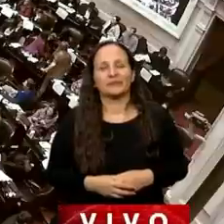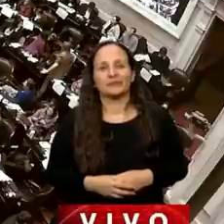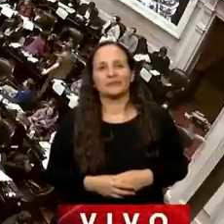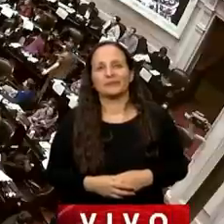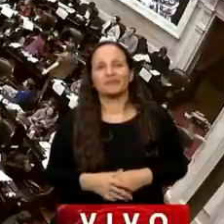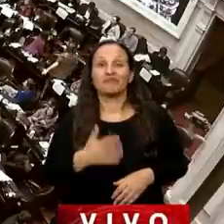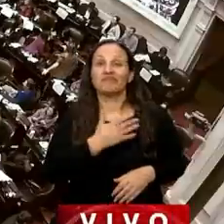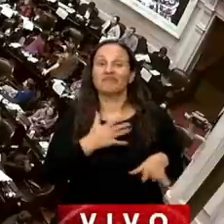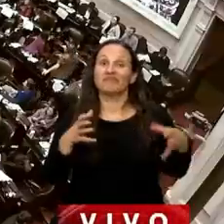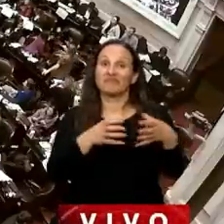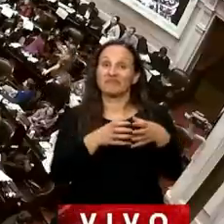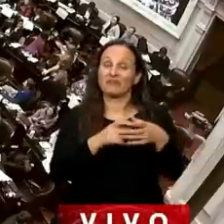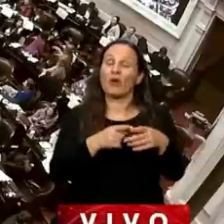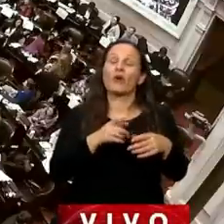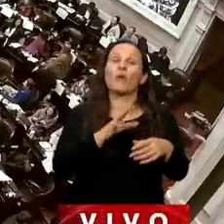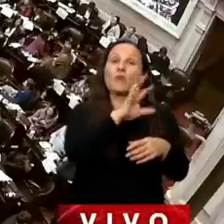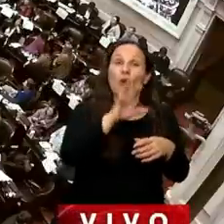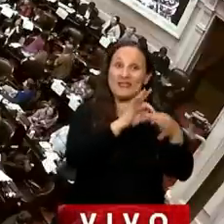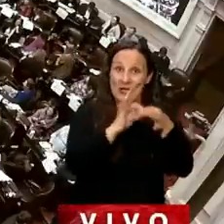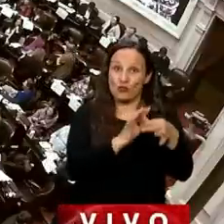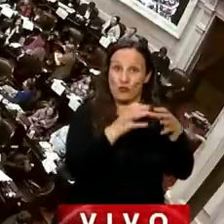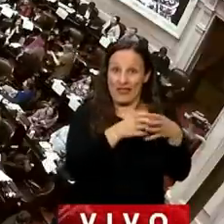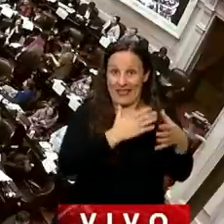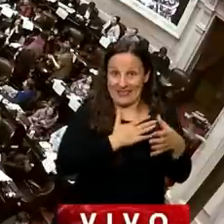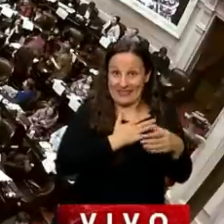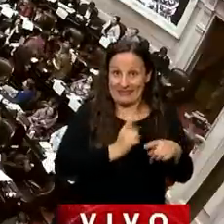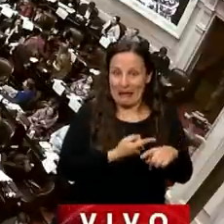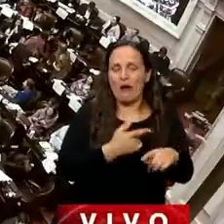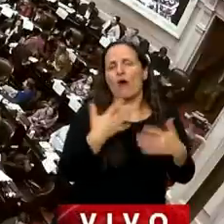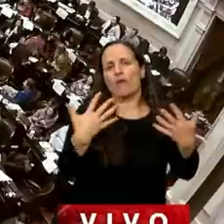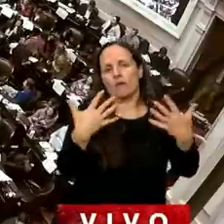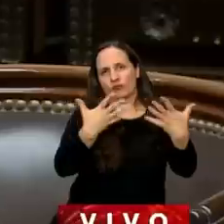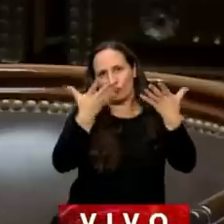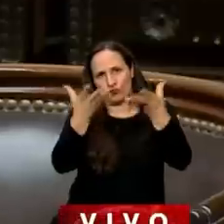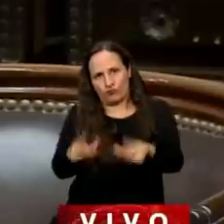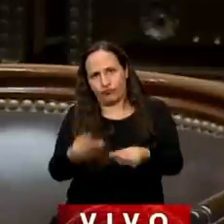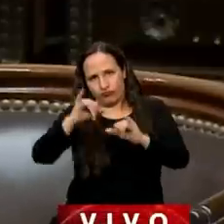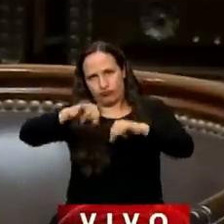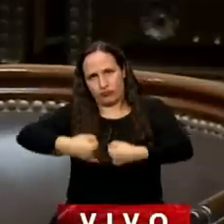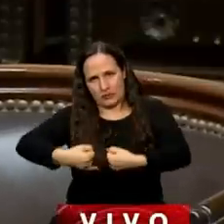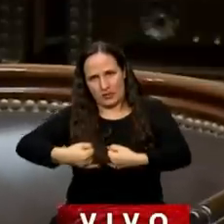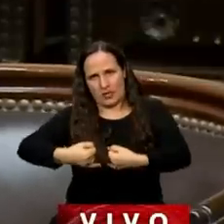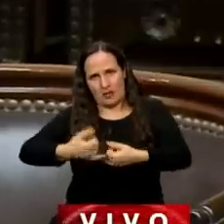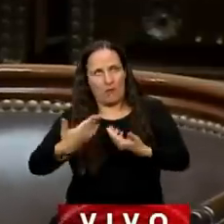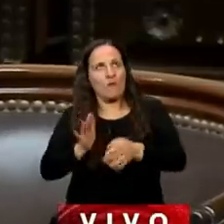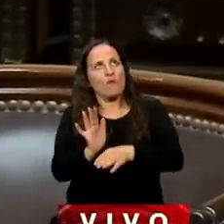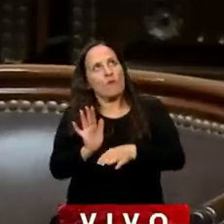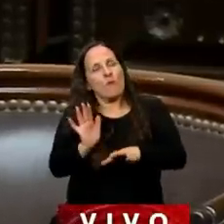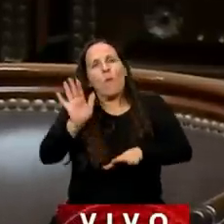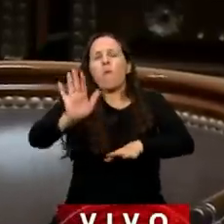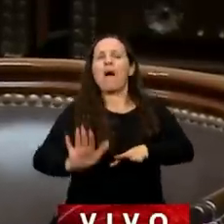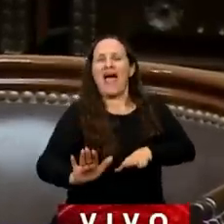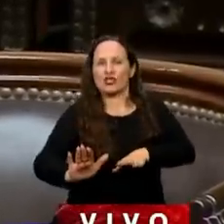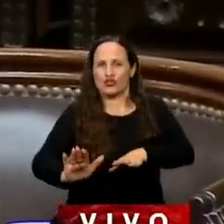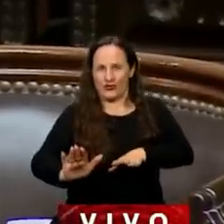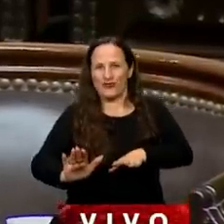Desde nuestro bloque Provincias Unidas vamos, por supuesto, a dar apoyo a esto que significa un paso más adelante